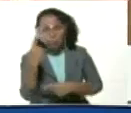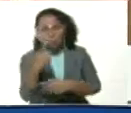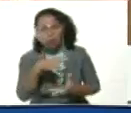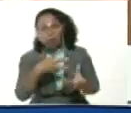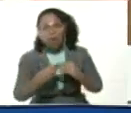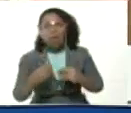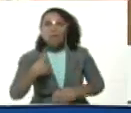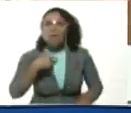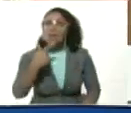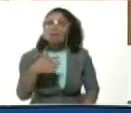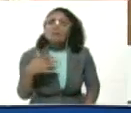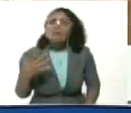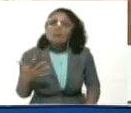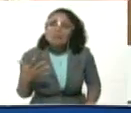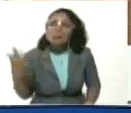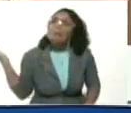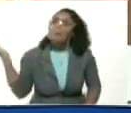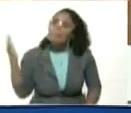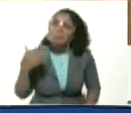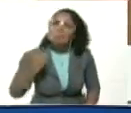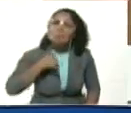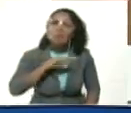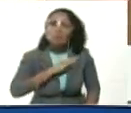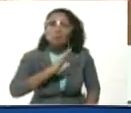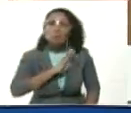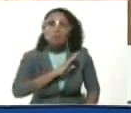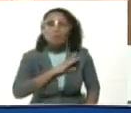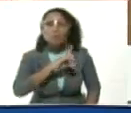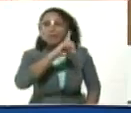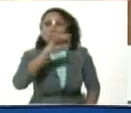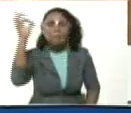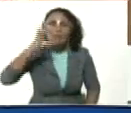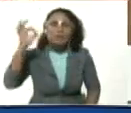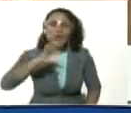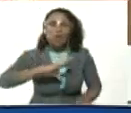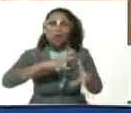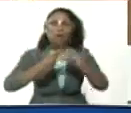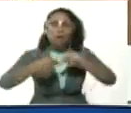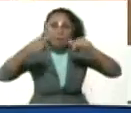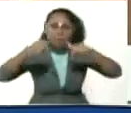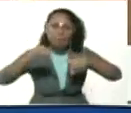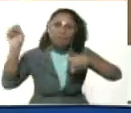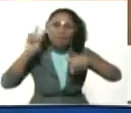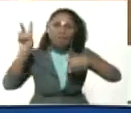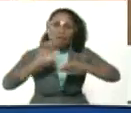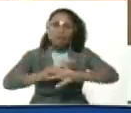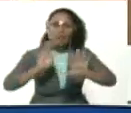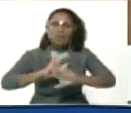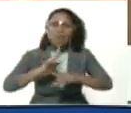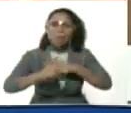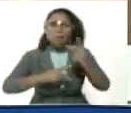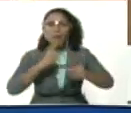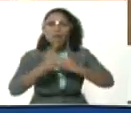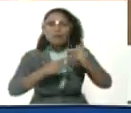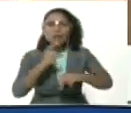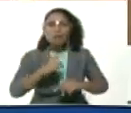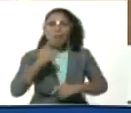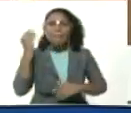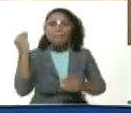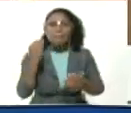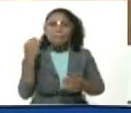yo? Vamos a producir el 100% de los CLAT en Venezuela, y ya estamos produciendo más